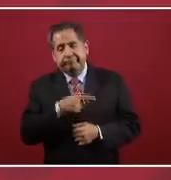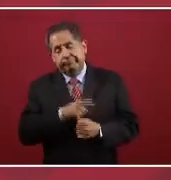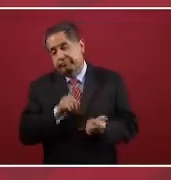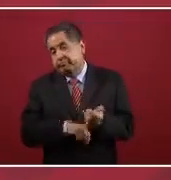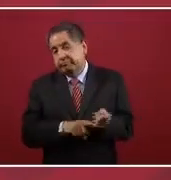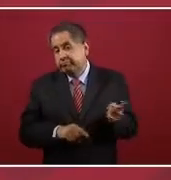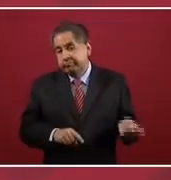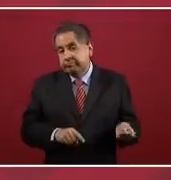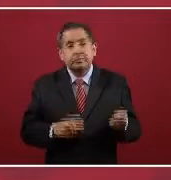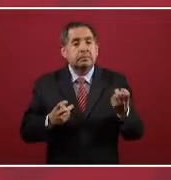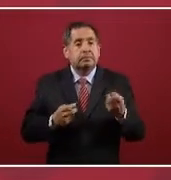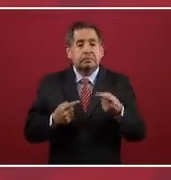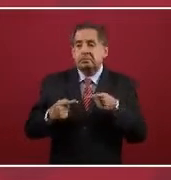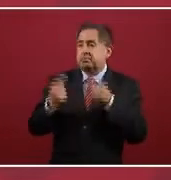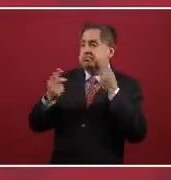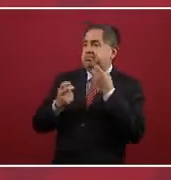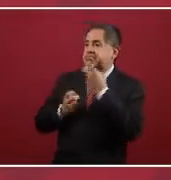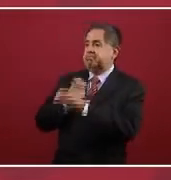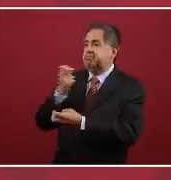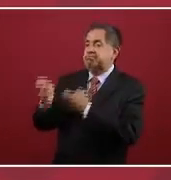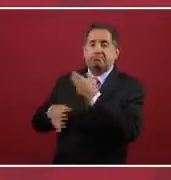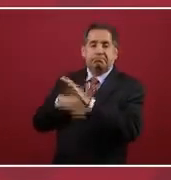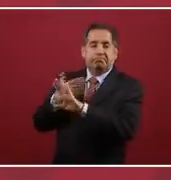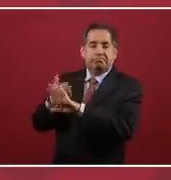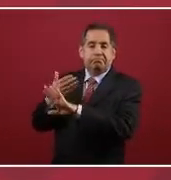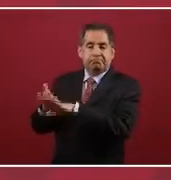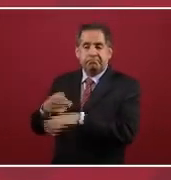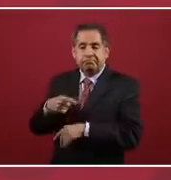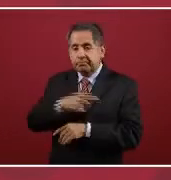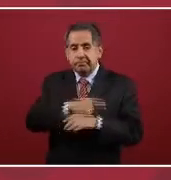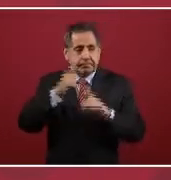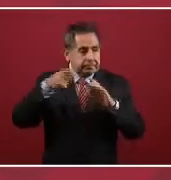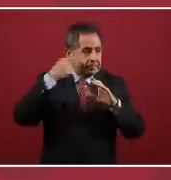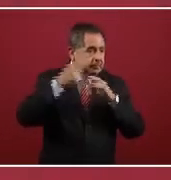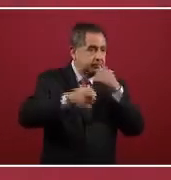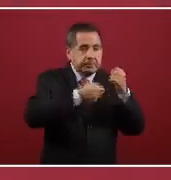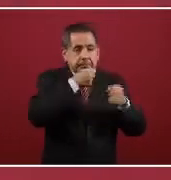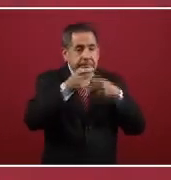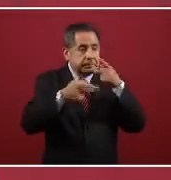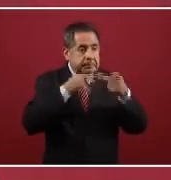de esta oposición, de estos reportajes,